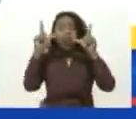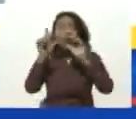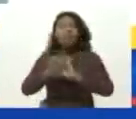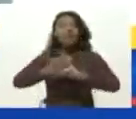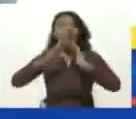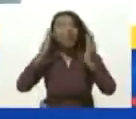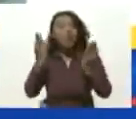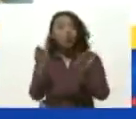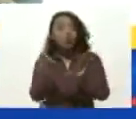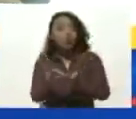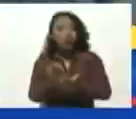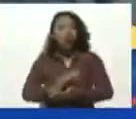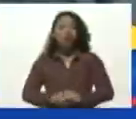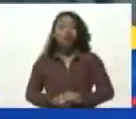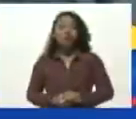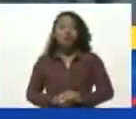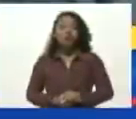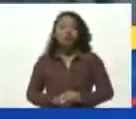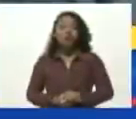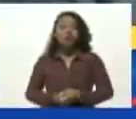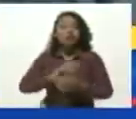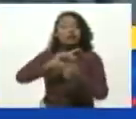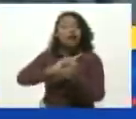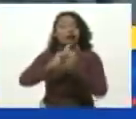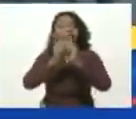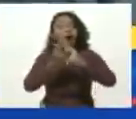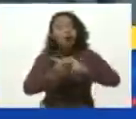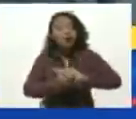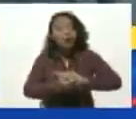mundo, de cambios